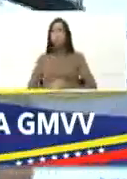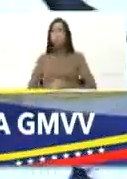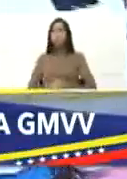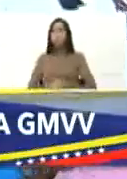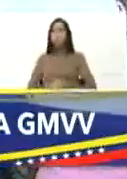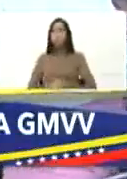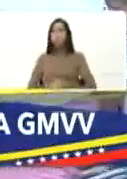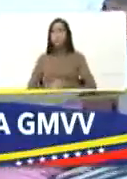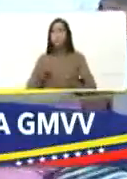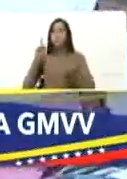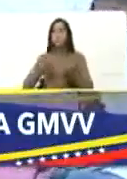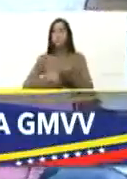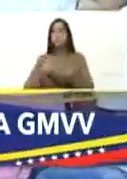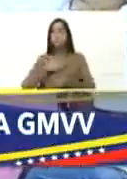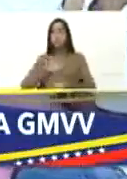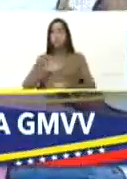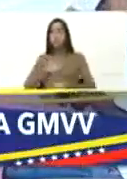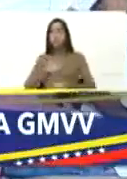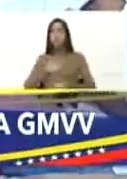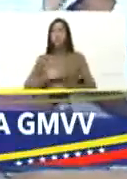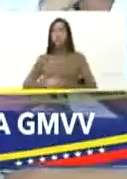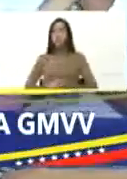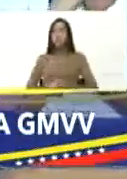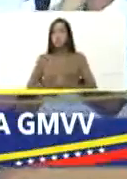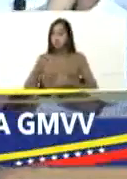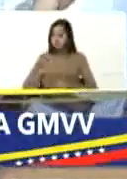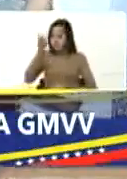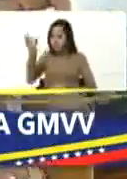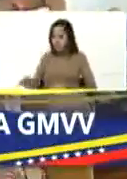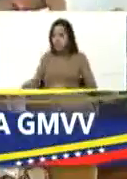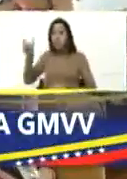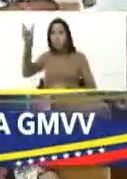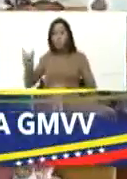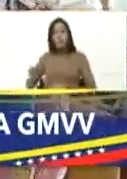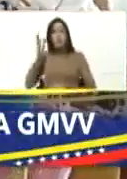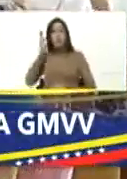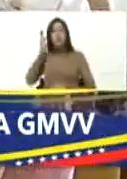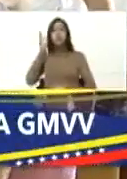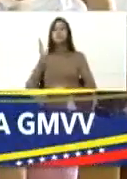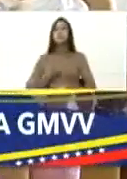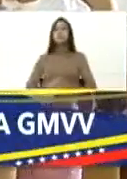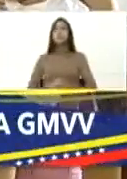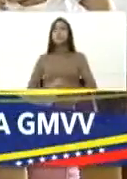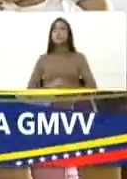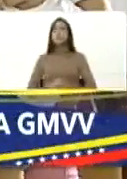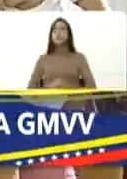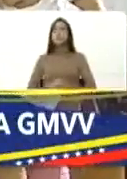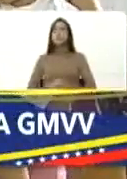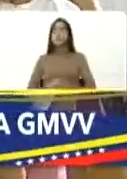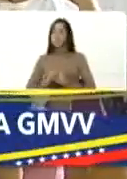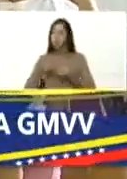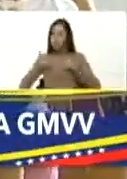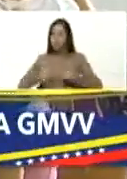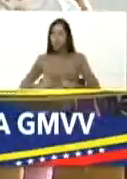Silita Flores de Maduro le entrega las llaves a Johanna. A Johanna, a Ricardo, a sus